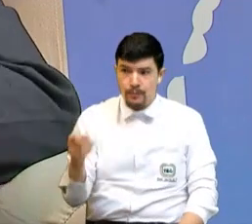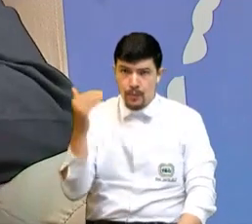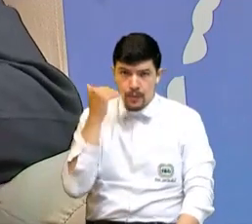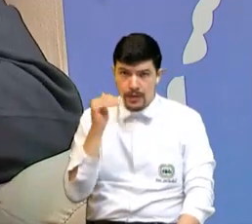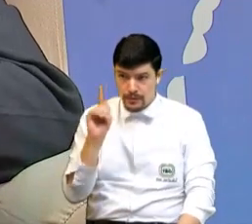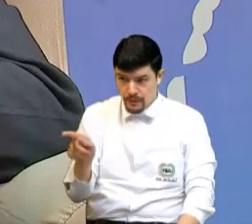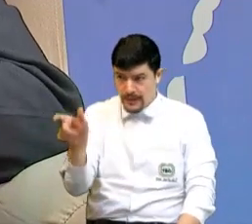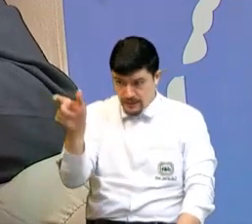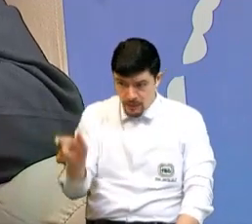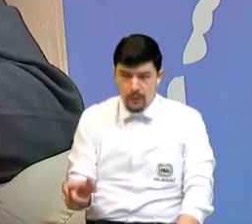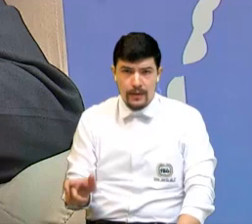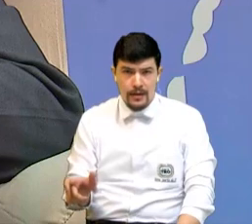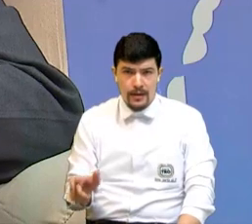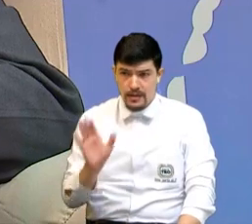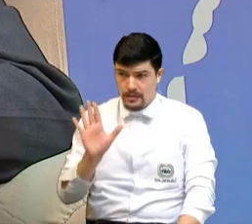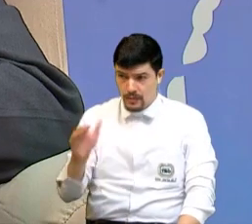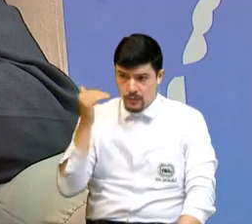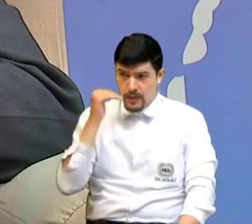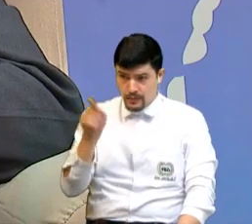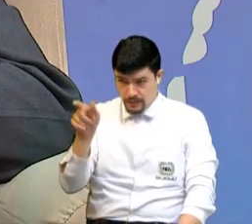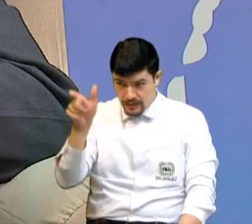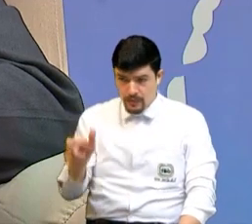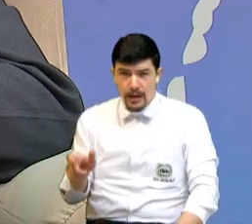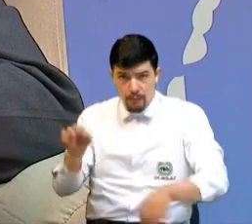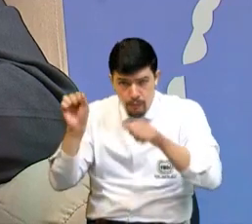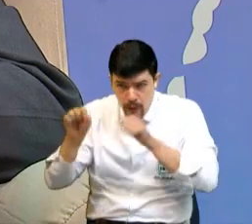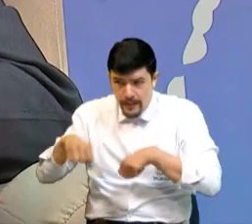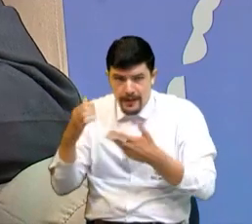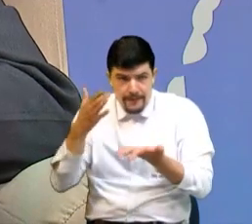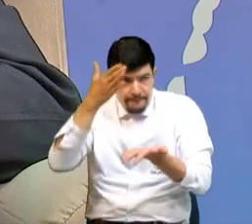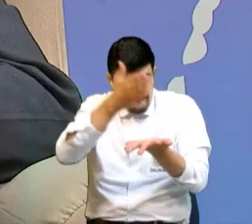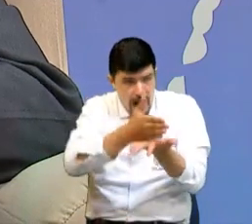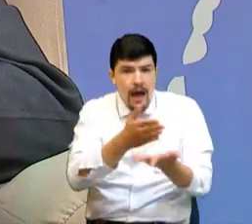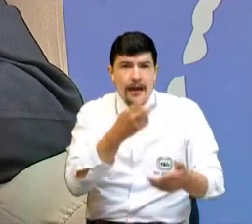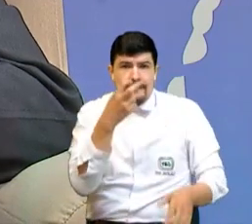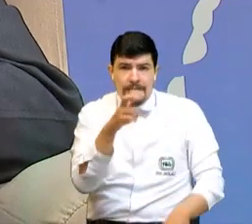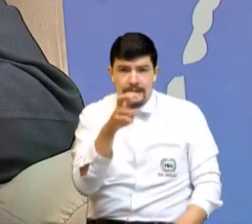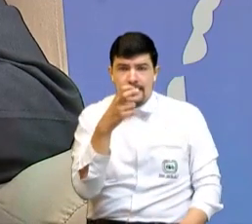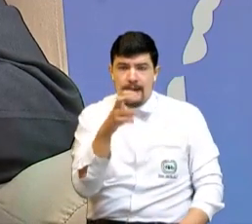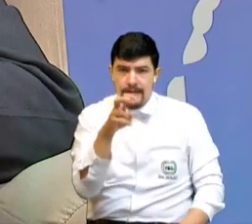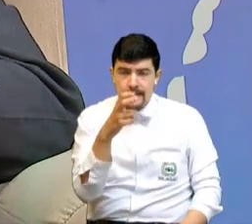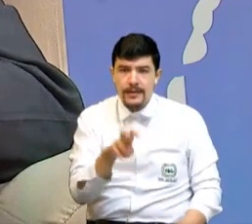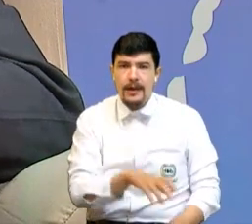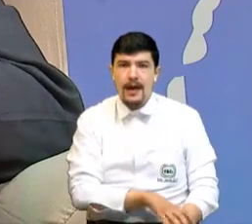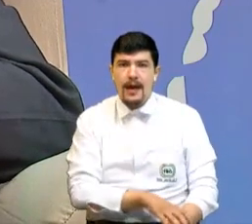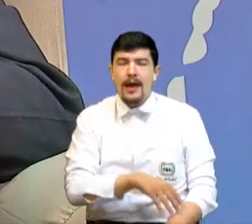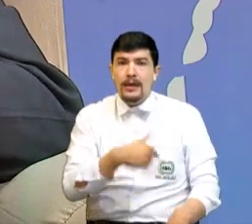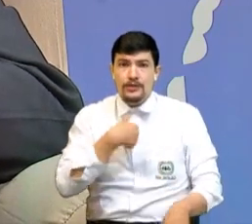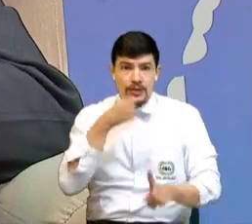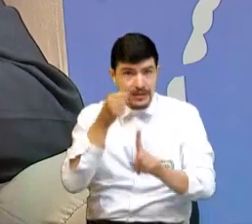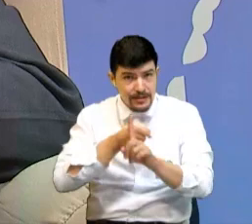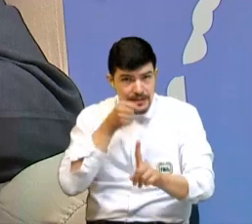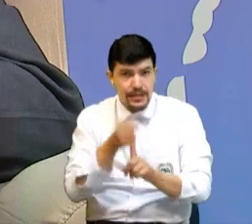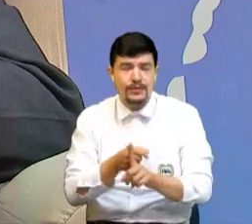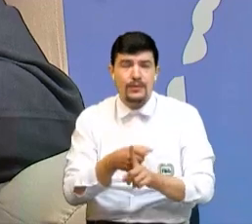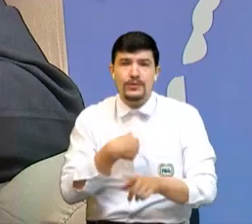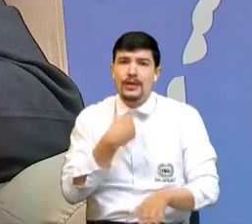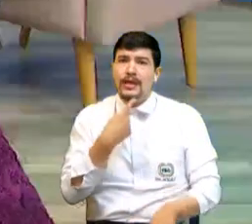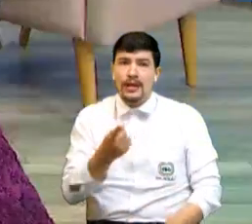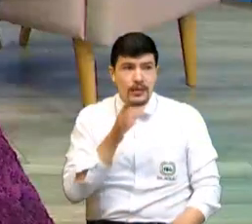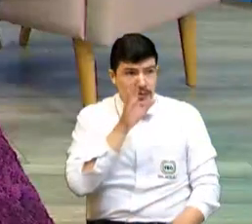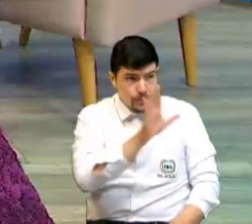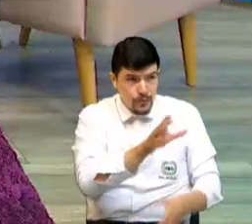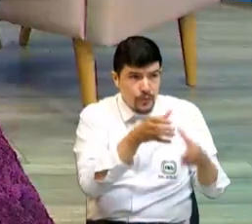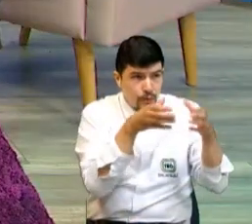de esta joven, de acudir a la fiscalía. Insisto, hay una unidad. Con ese